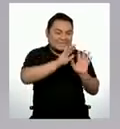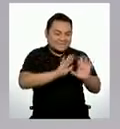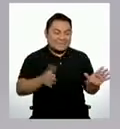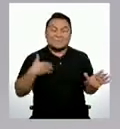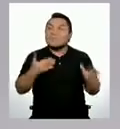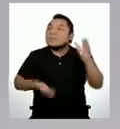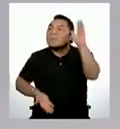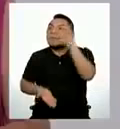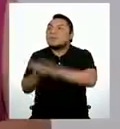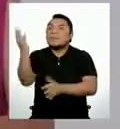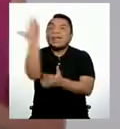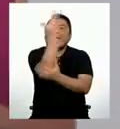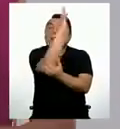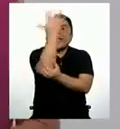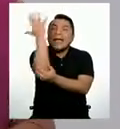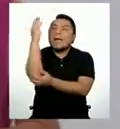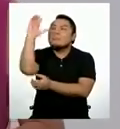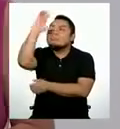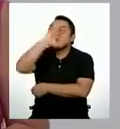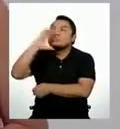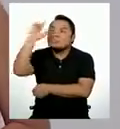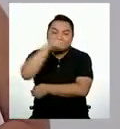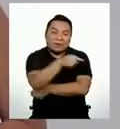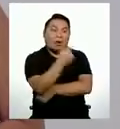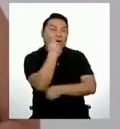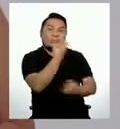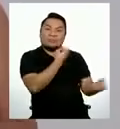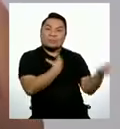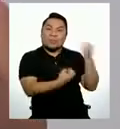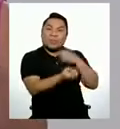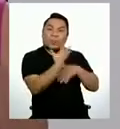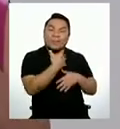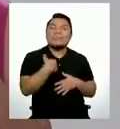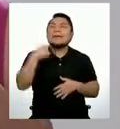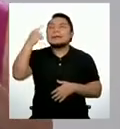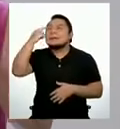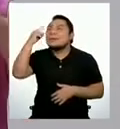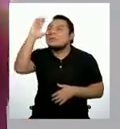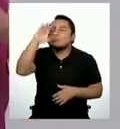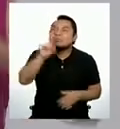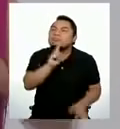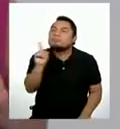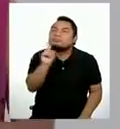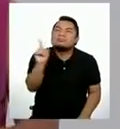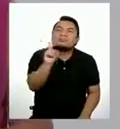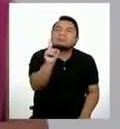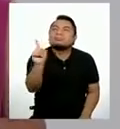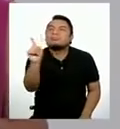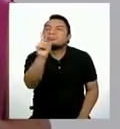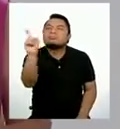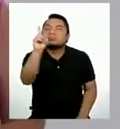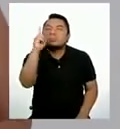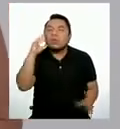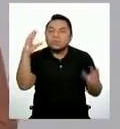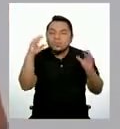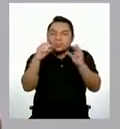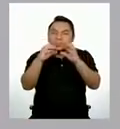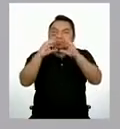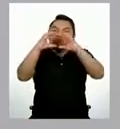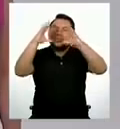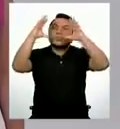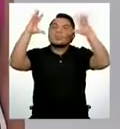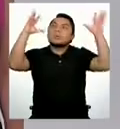al árbol del acuario del que el hombre le había hablado. Caminó de frente mientras amanecía hasta